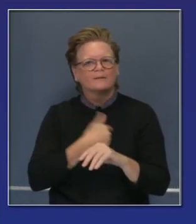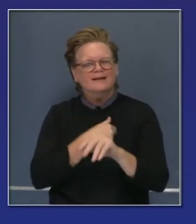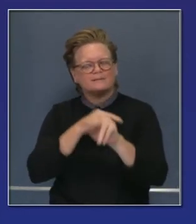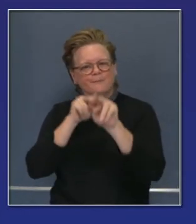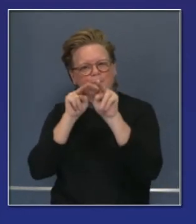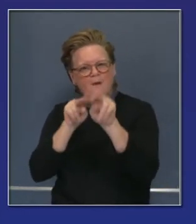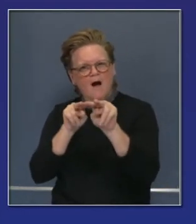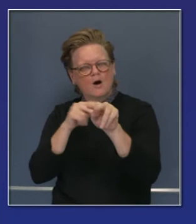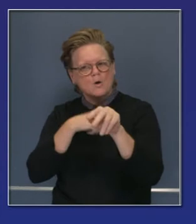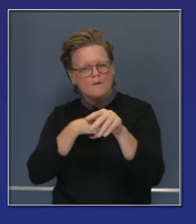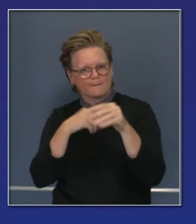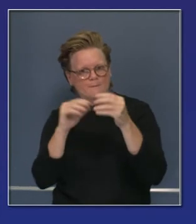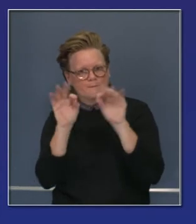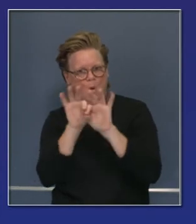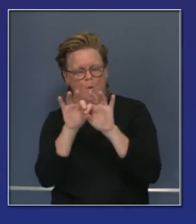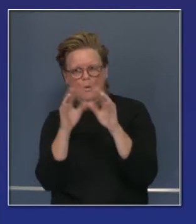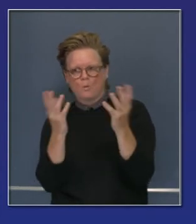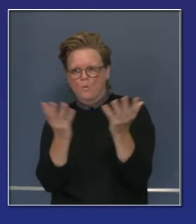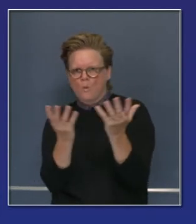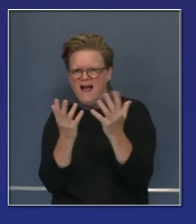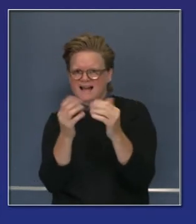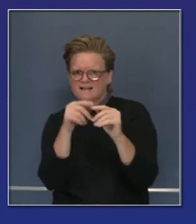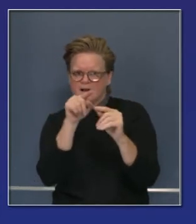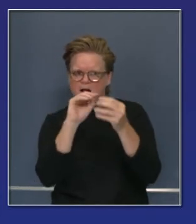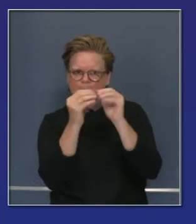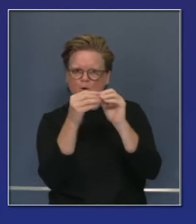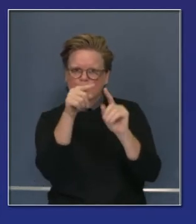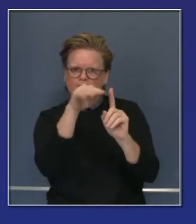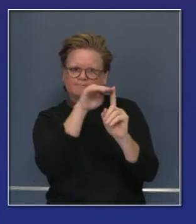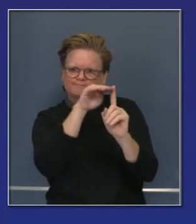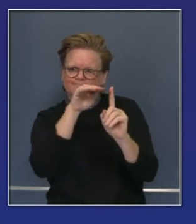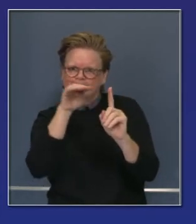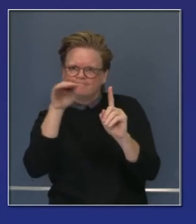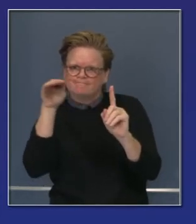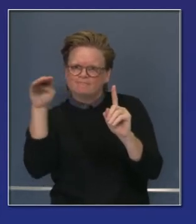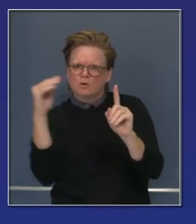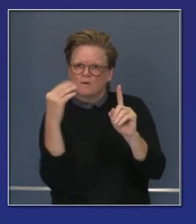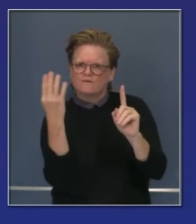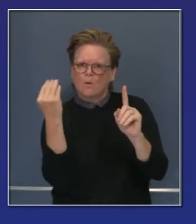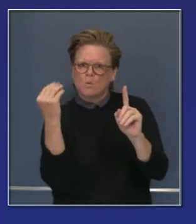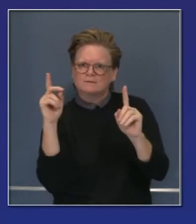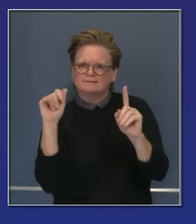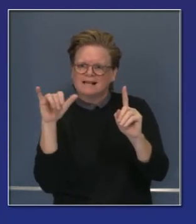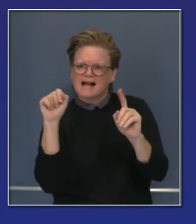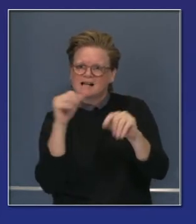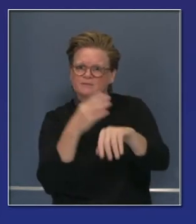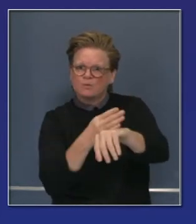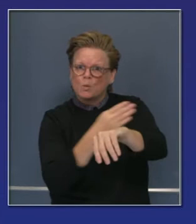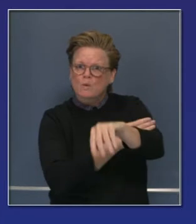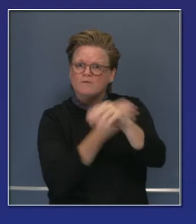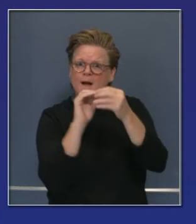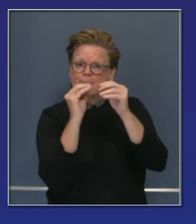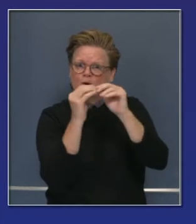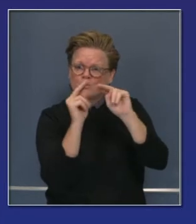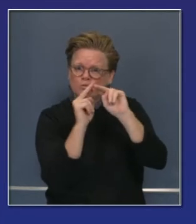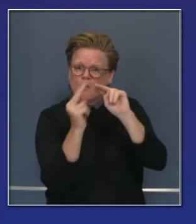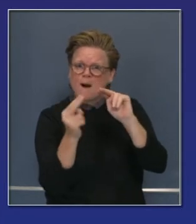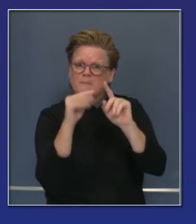pero realmente debemos esperar estabilidad por 2-3 semanas antes de avanzar a otro nivel. Un condado podría